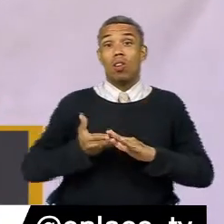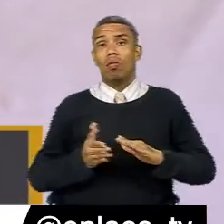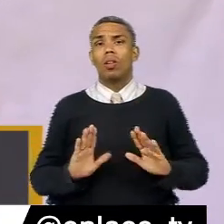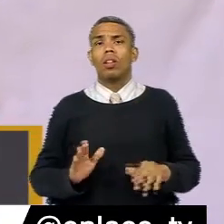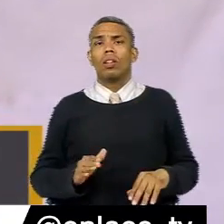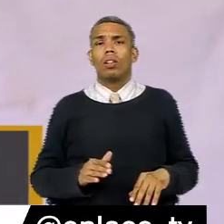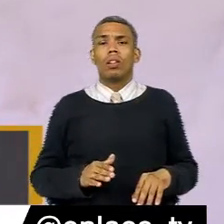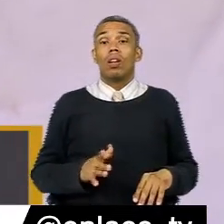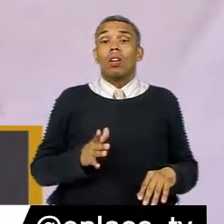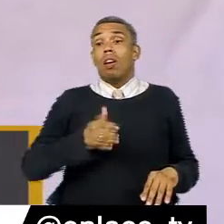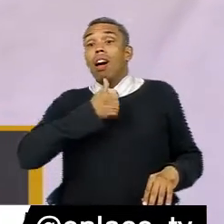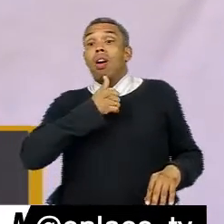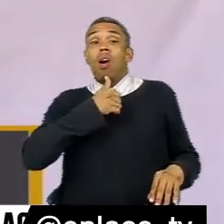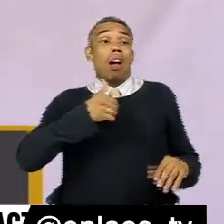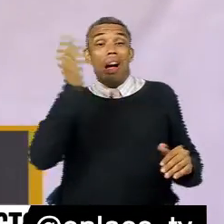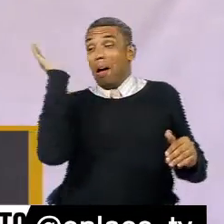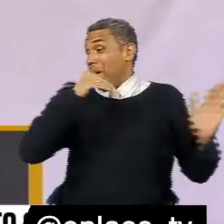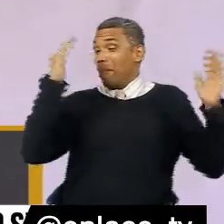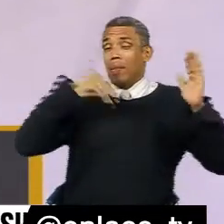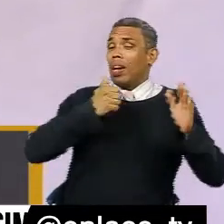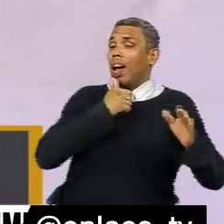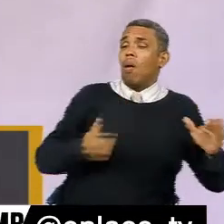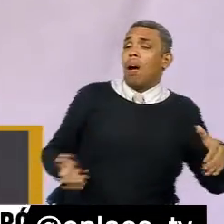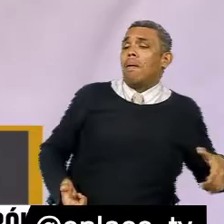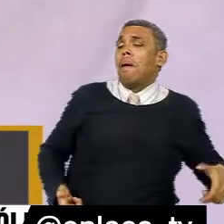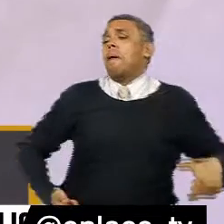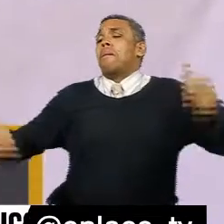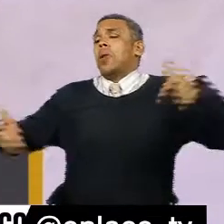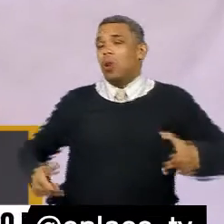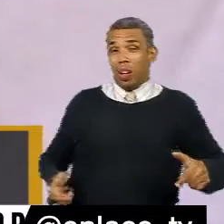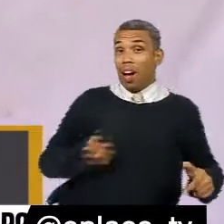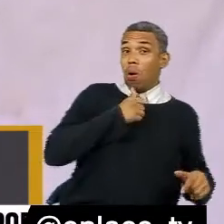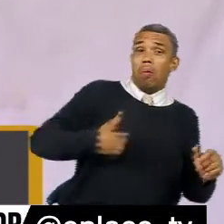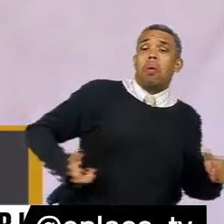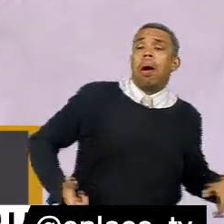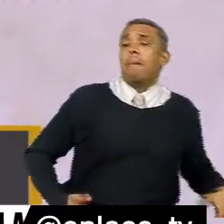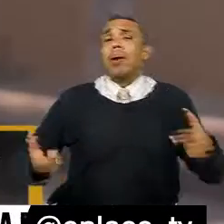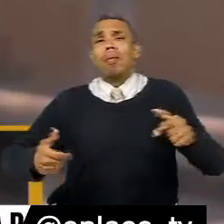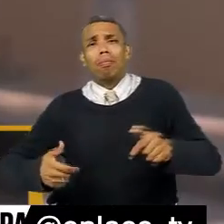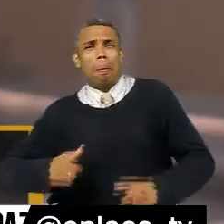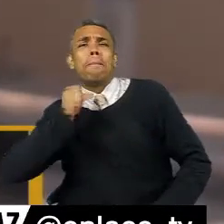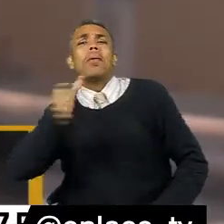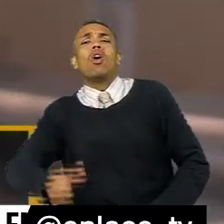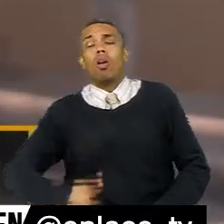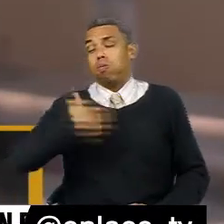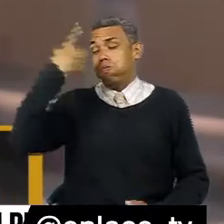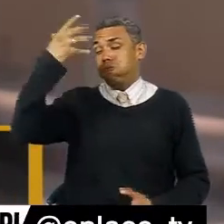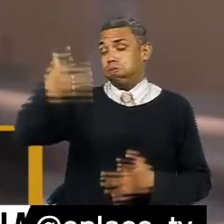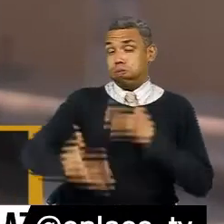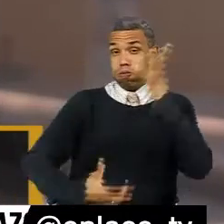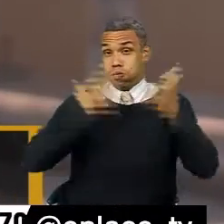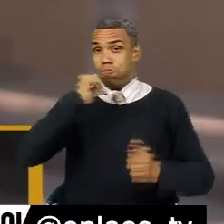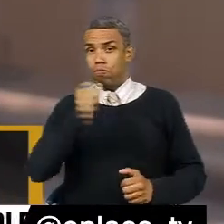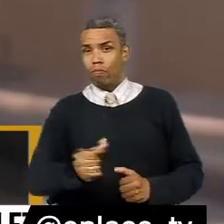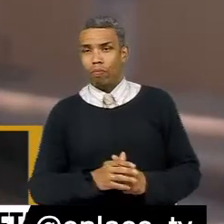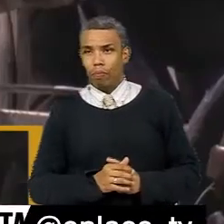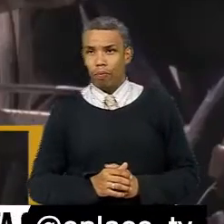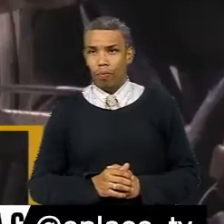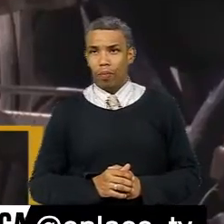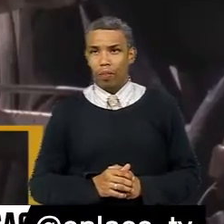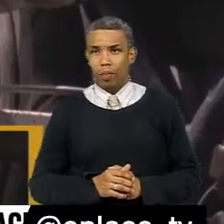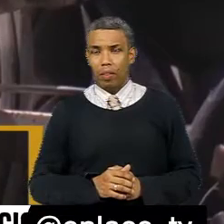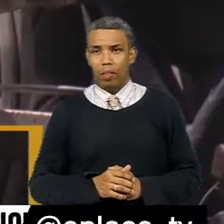estaban trayéndole agua para apagar el juego, pero eso lo que hacía era que más se expandía el juego en el piso. En el sector suelen ser parqueados las motocicletas al parecer